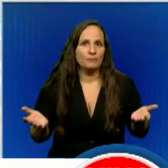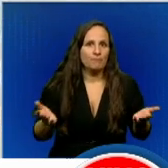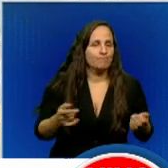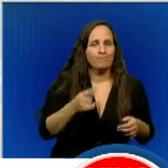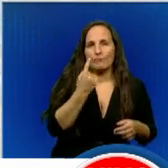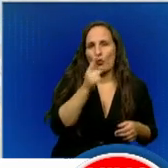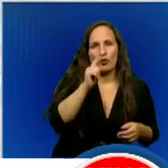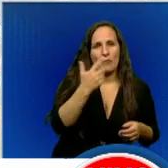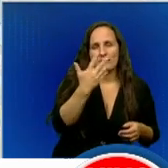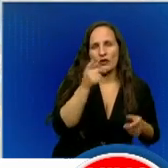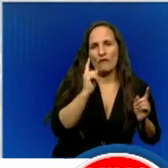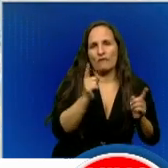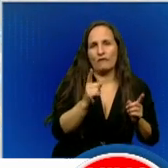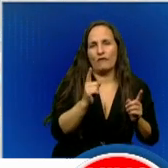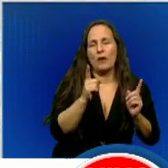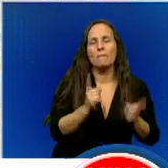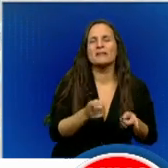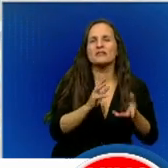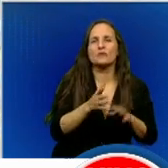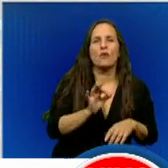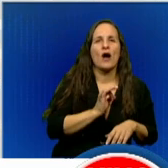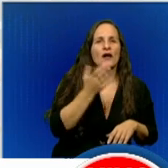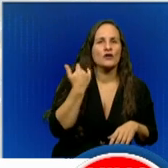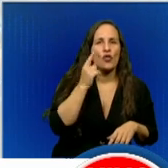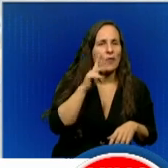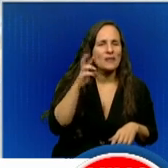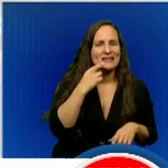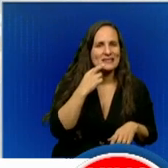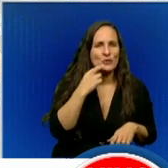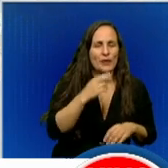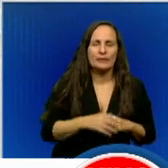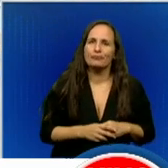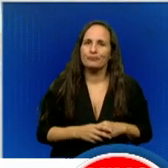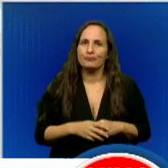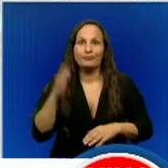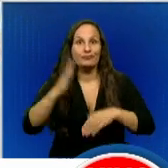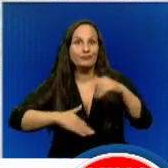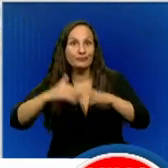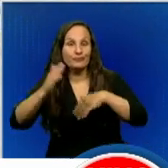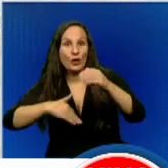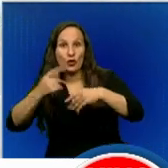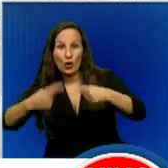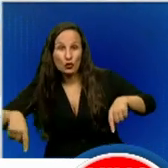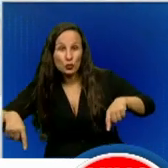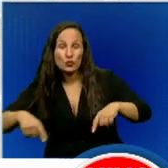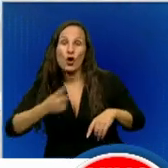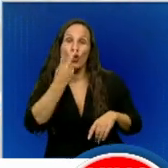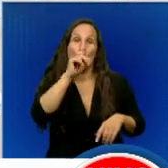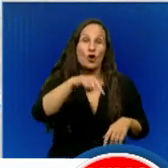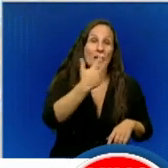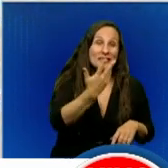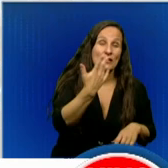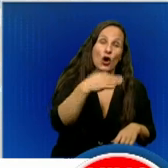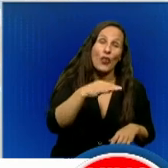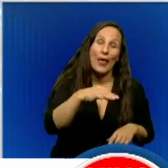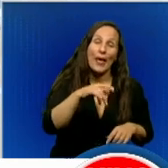15 del año 2019 la construcción que del 2 y medio debía